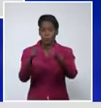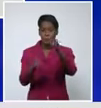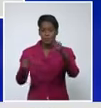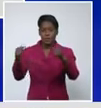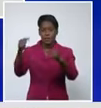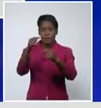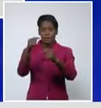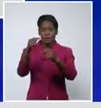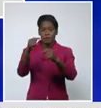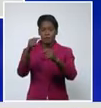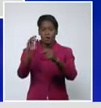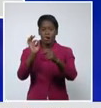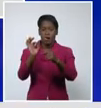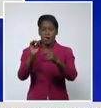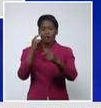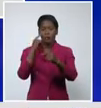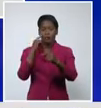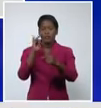número,